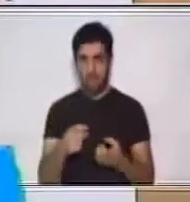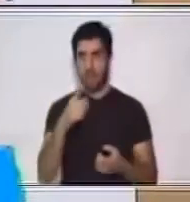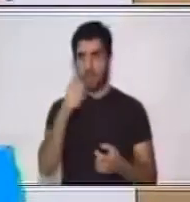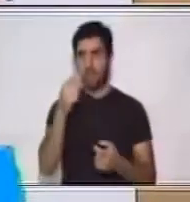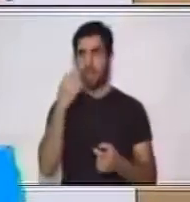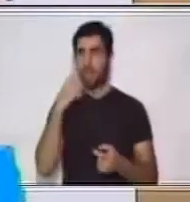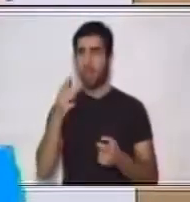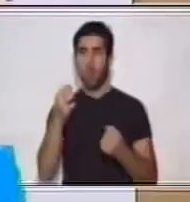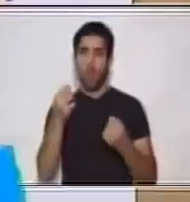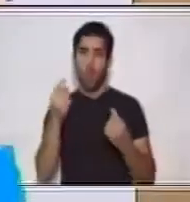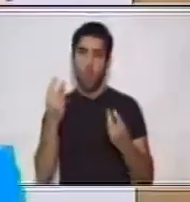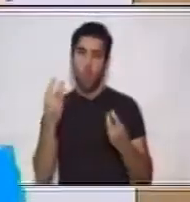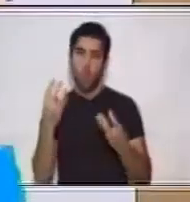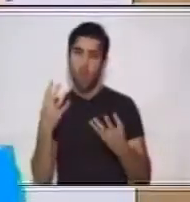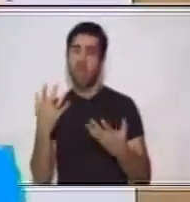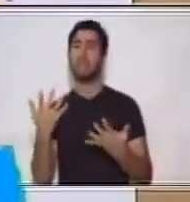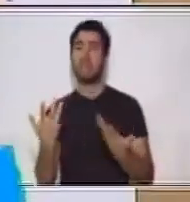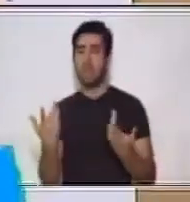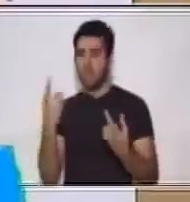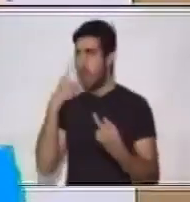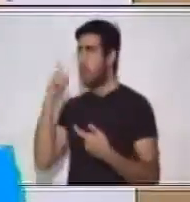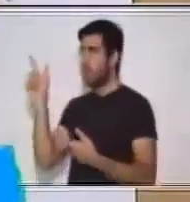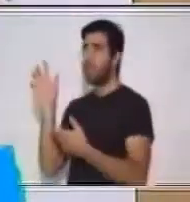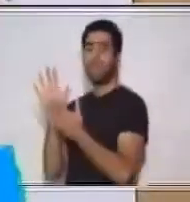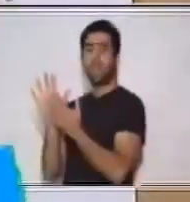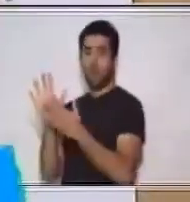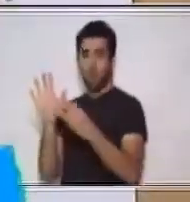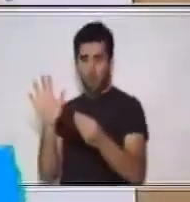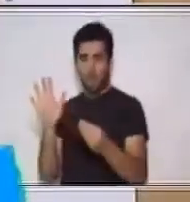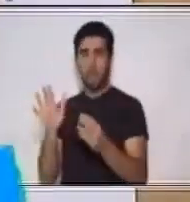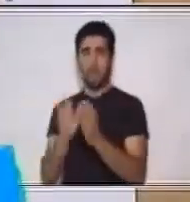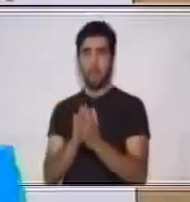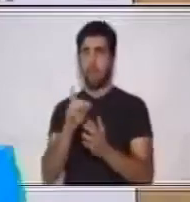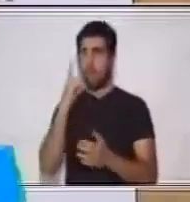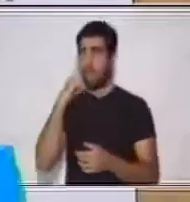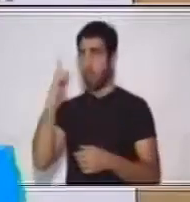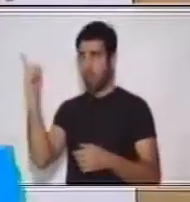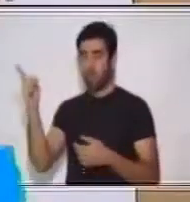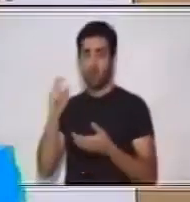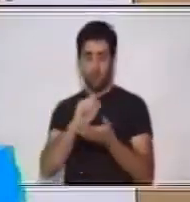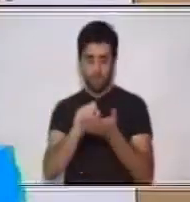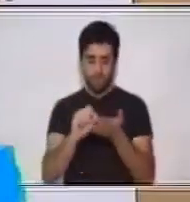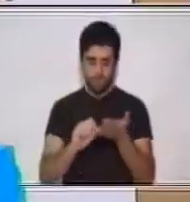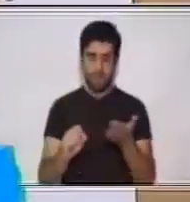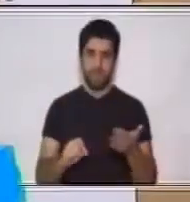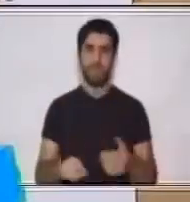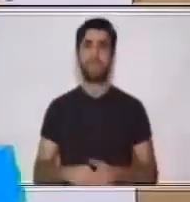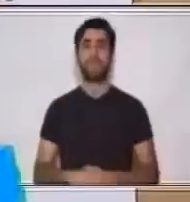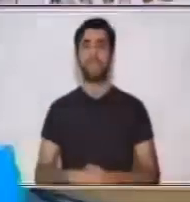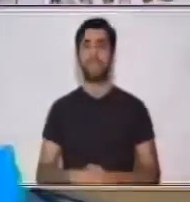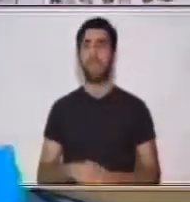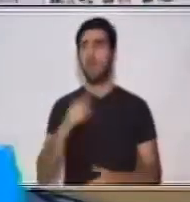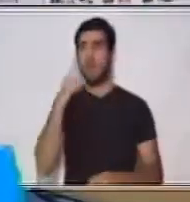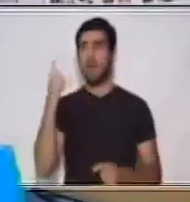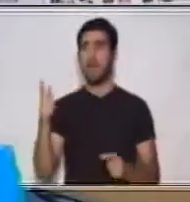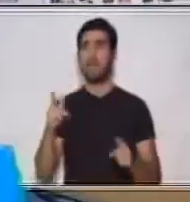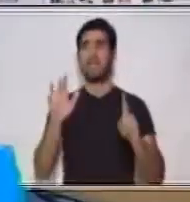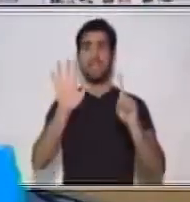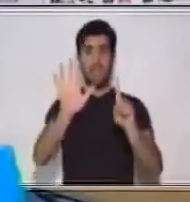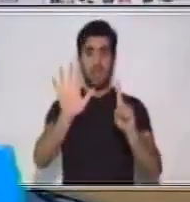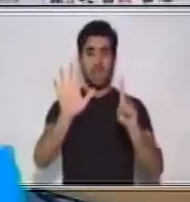A ver, en casa, copiemos esto. 6 menos 3, ¿cuánto es? Tengo 6 y me quitan